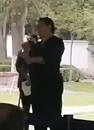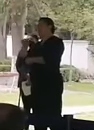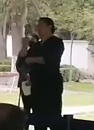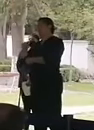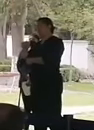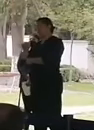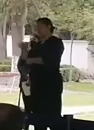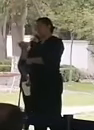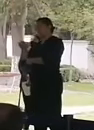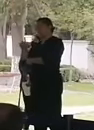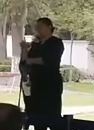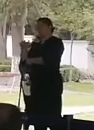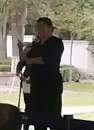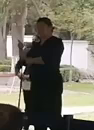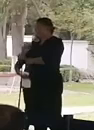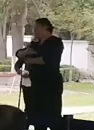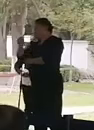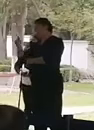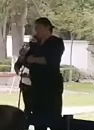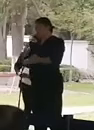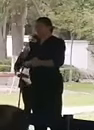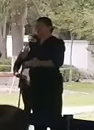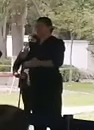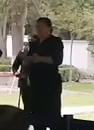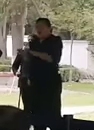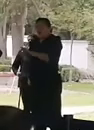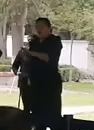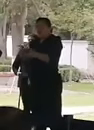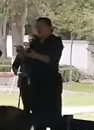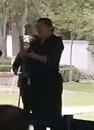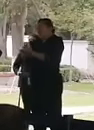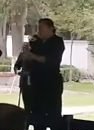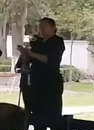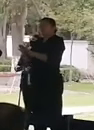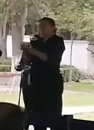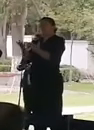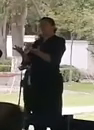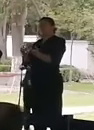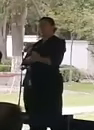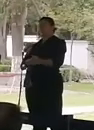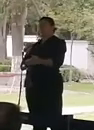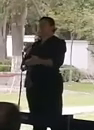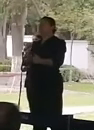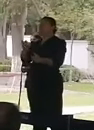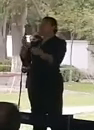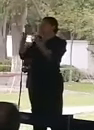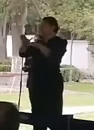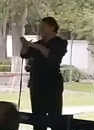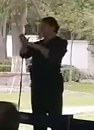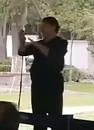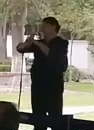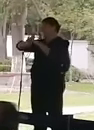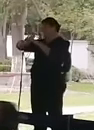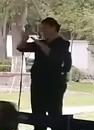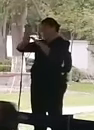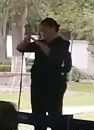otros, a ver en cómo se podía lograr. Lo de la migración allá,